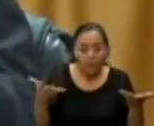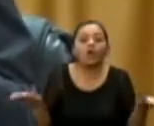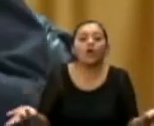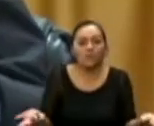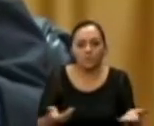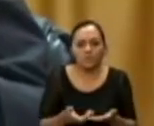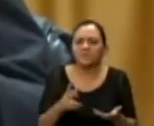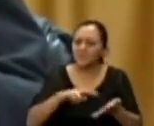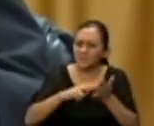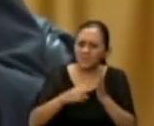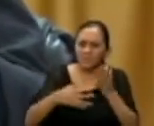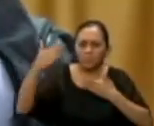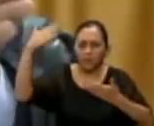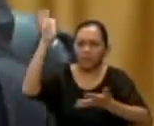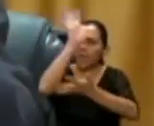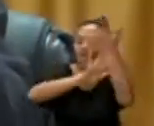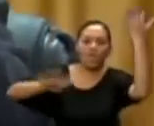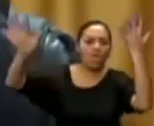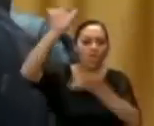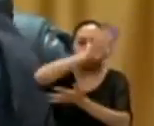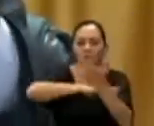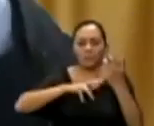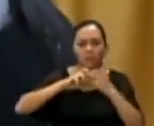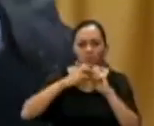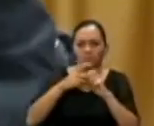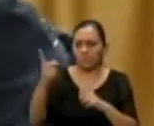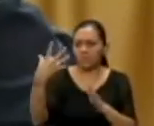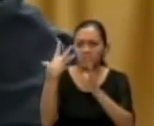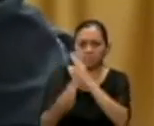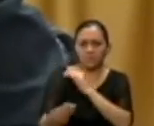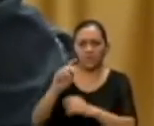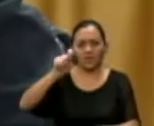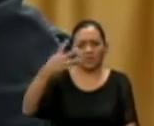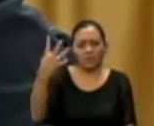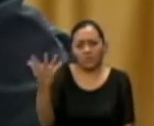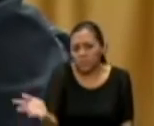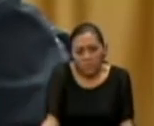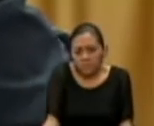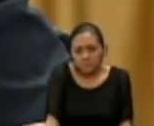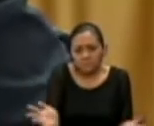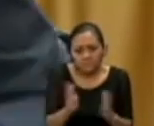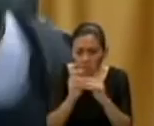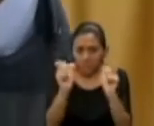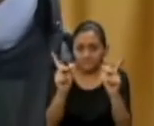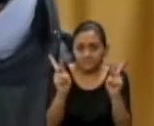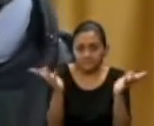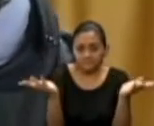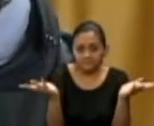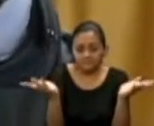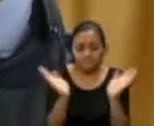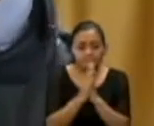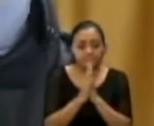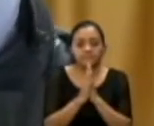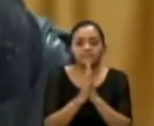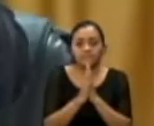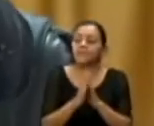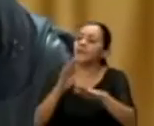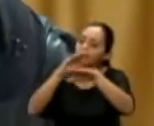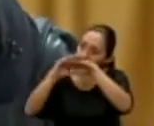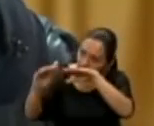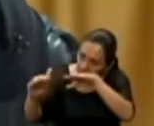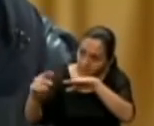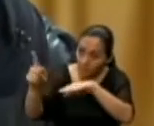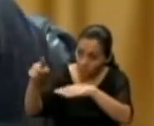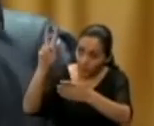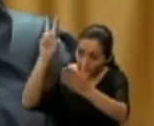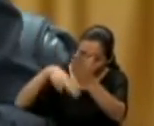un show político de algo que no existe y le invitó nuevamente a que me lea